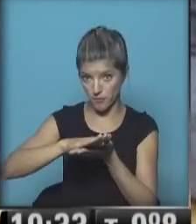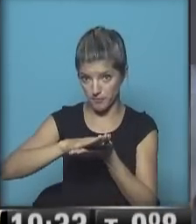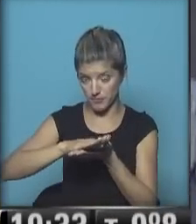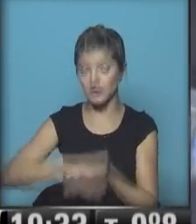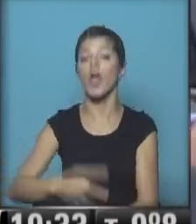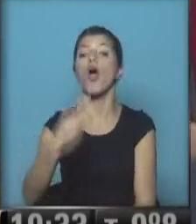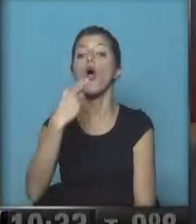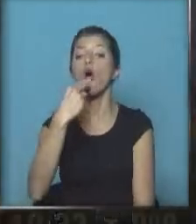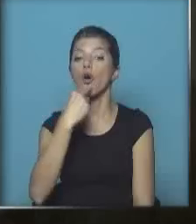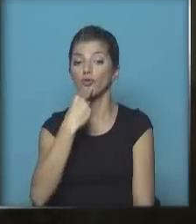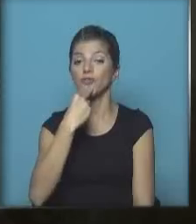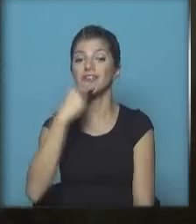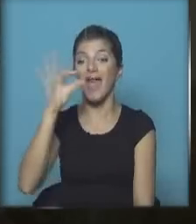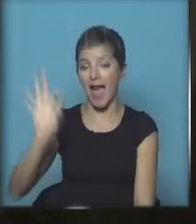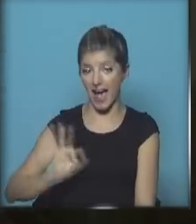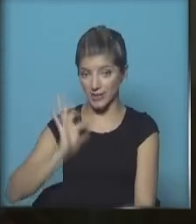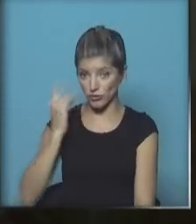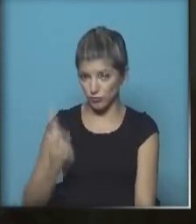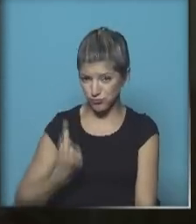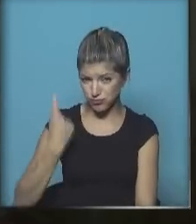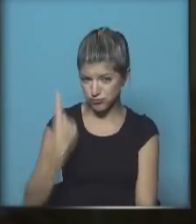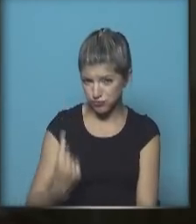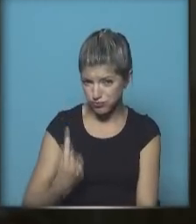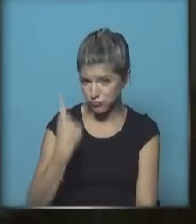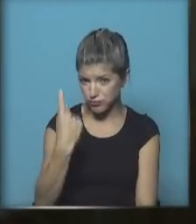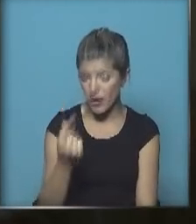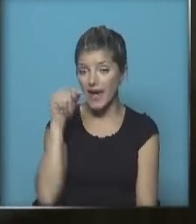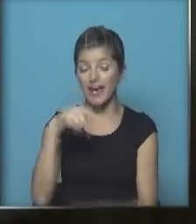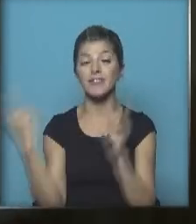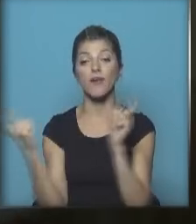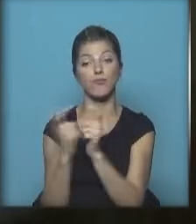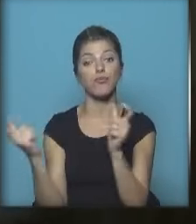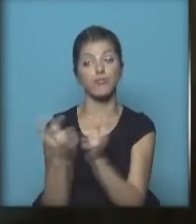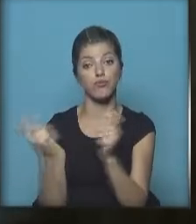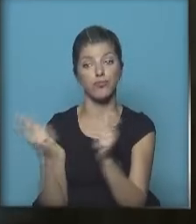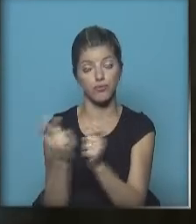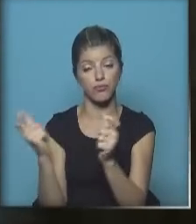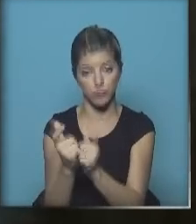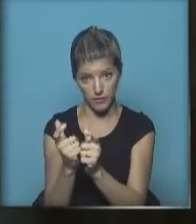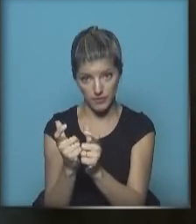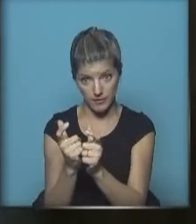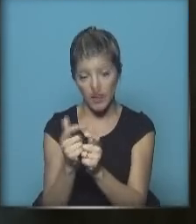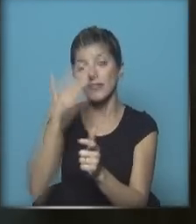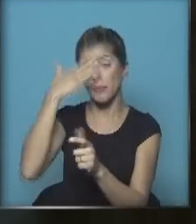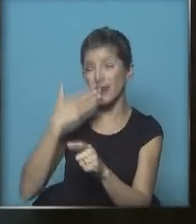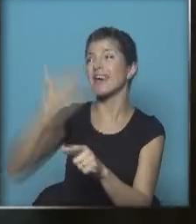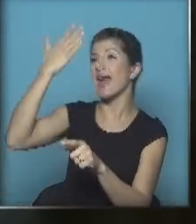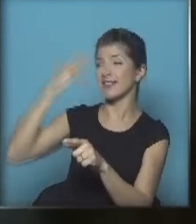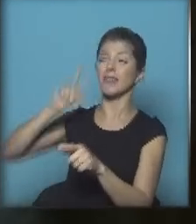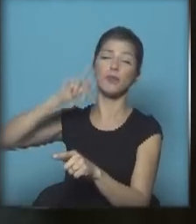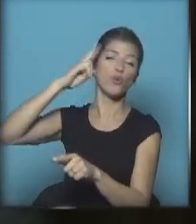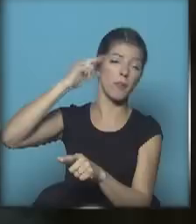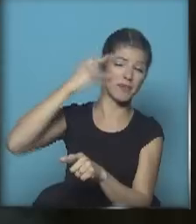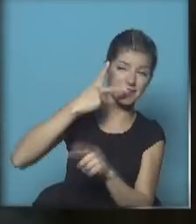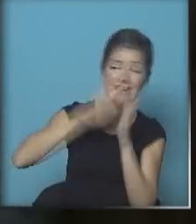11 años consecutivos que se da esta reunión aquí después de una década, desde el 93 hasta